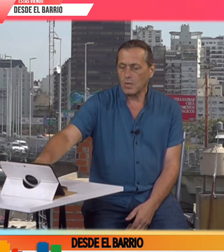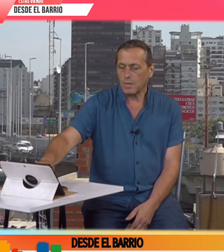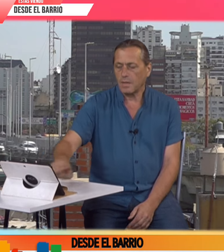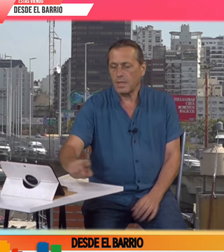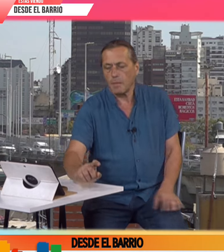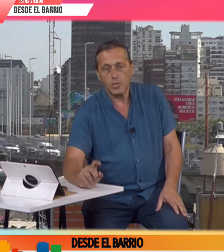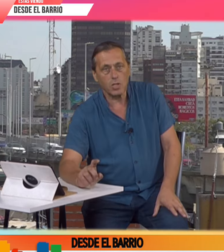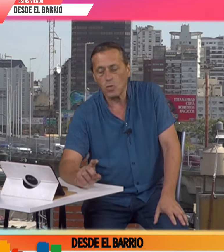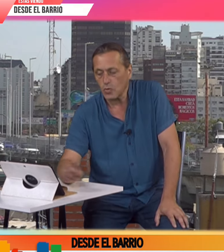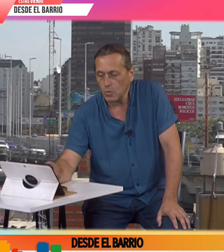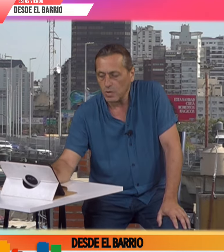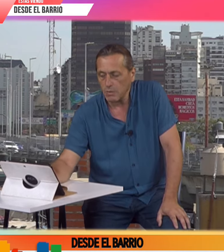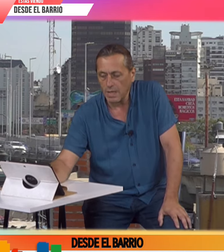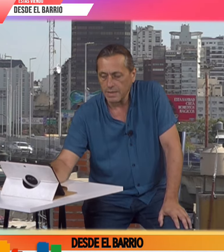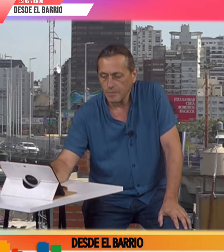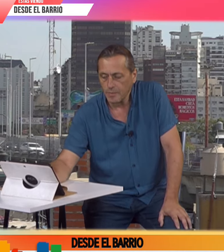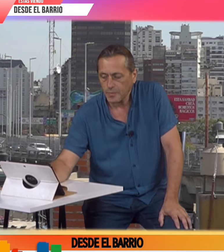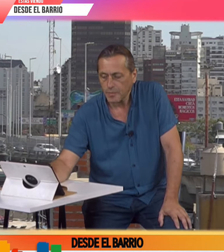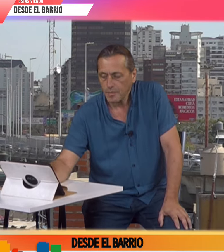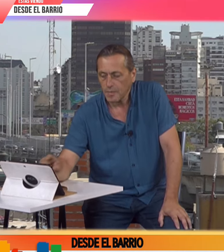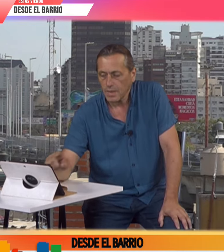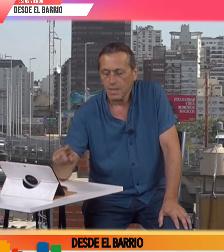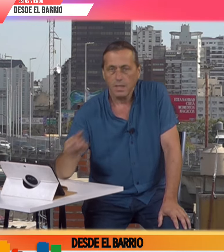Bueno, las pensiones no contributivas